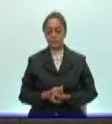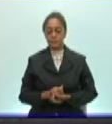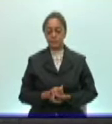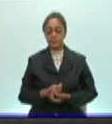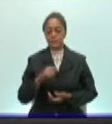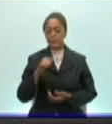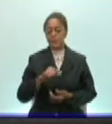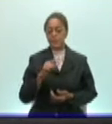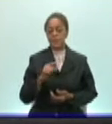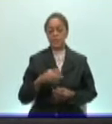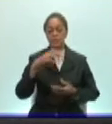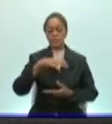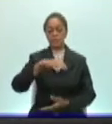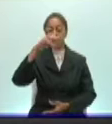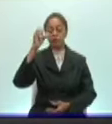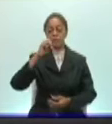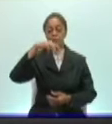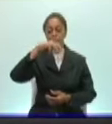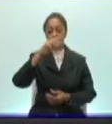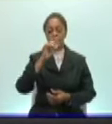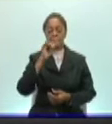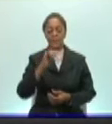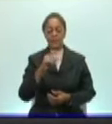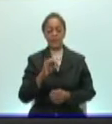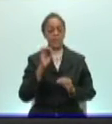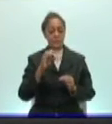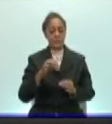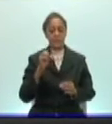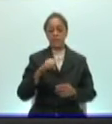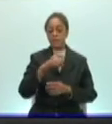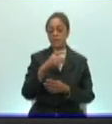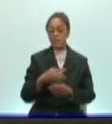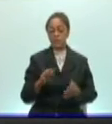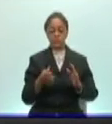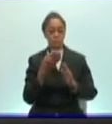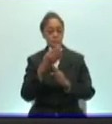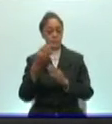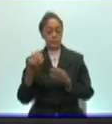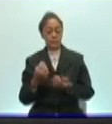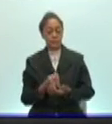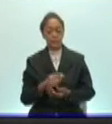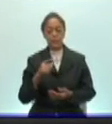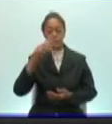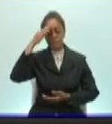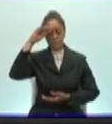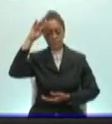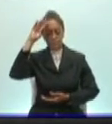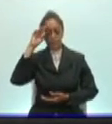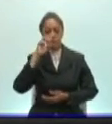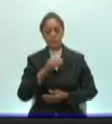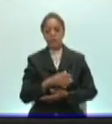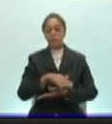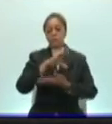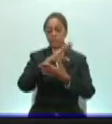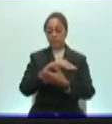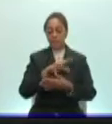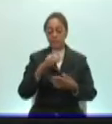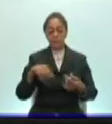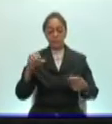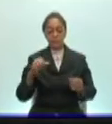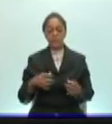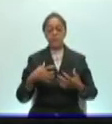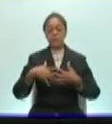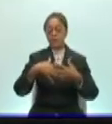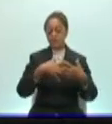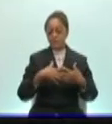Este es el monumento al Maine. Sin ser la intención de sus creadores, para los cubanos, el águila simboliza al